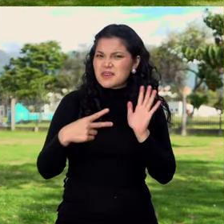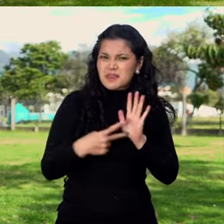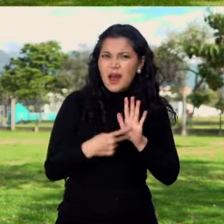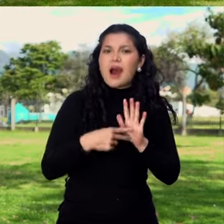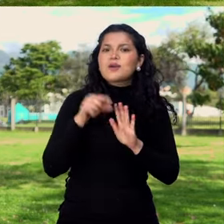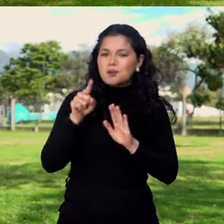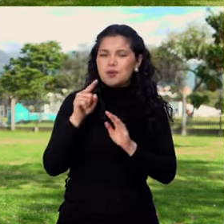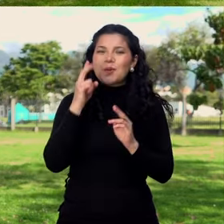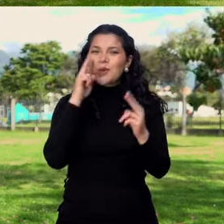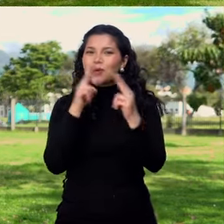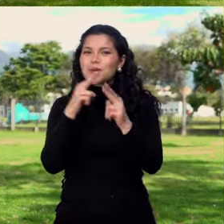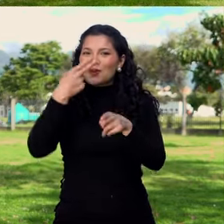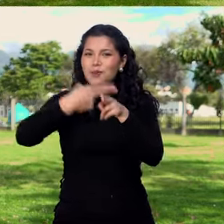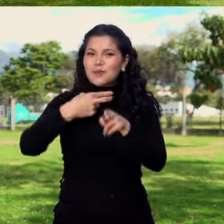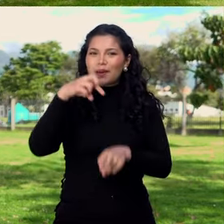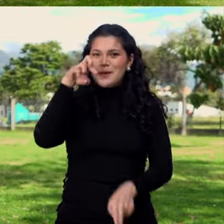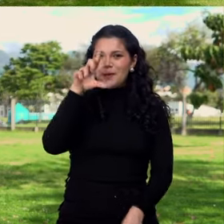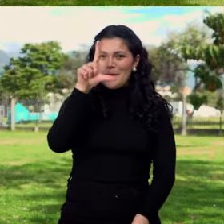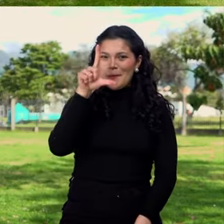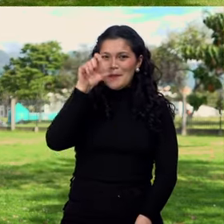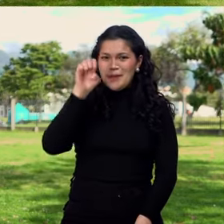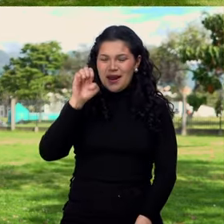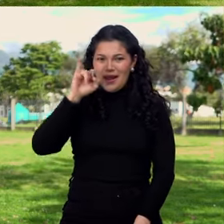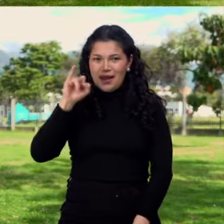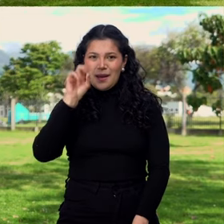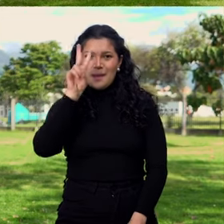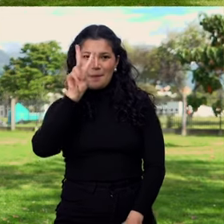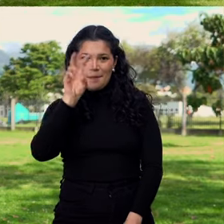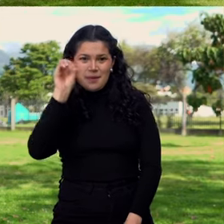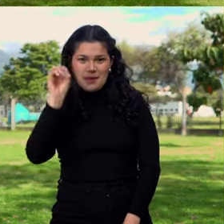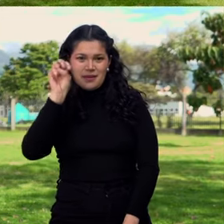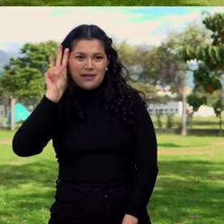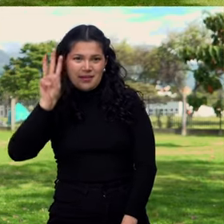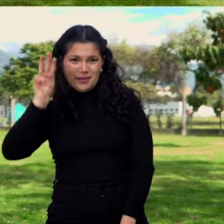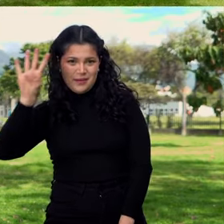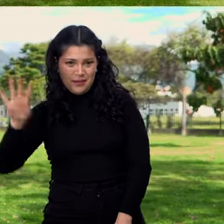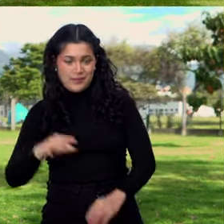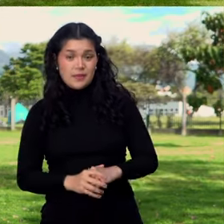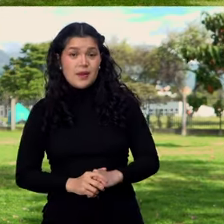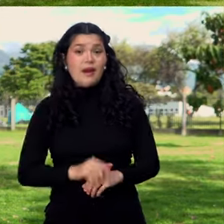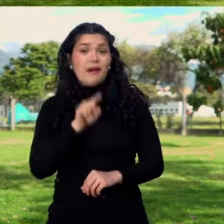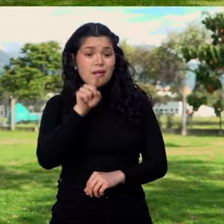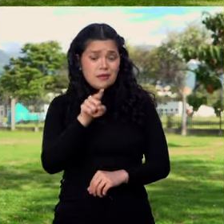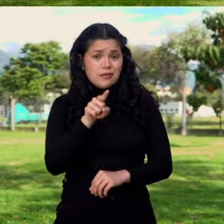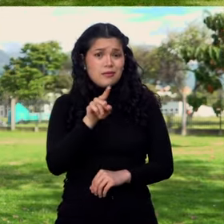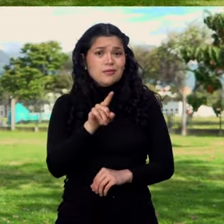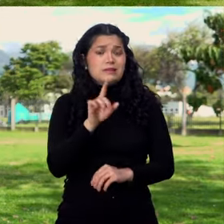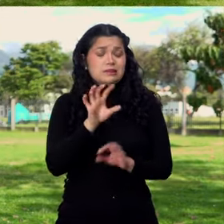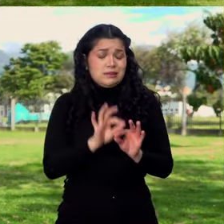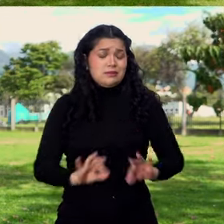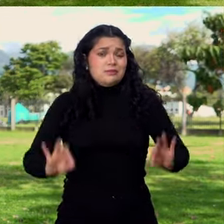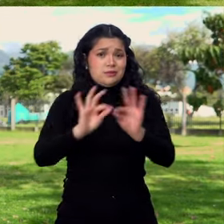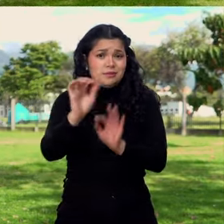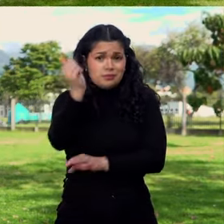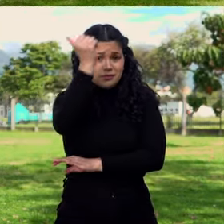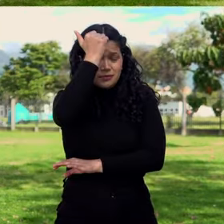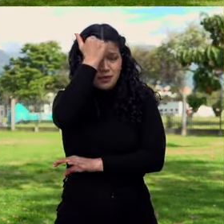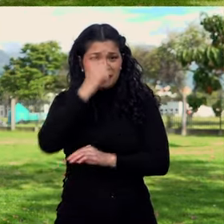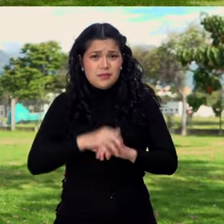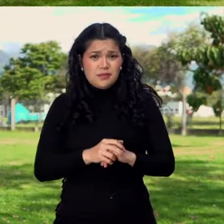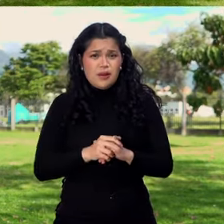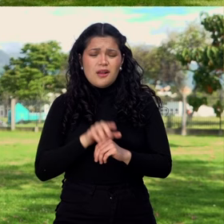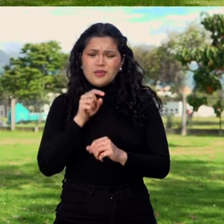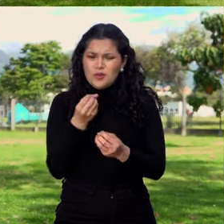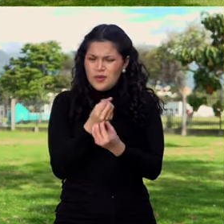conocido ple 2034 sin embargo como un elemento inédito en este proceso de